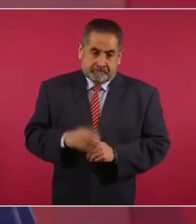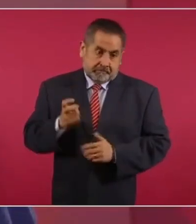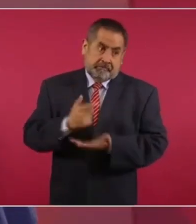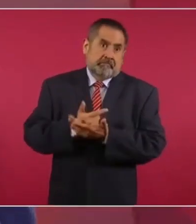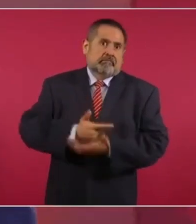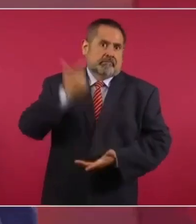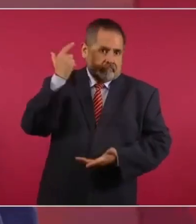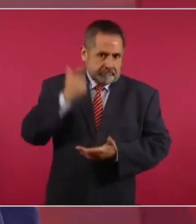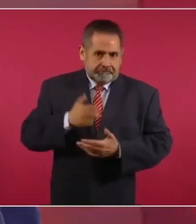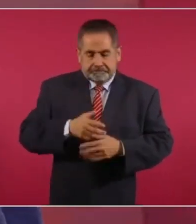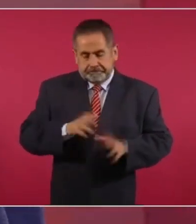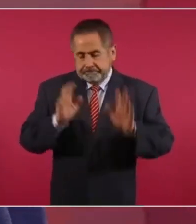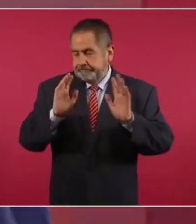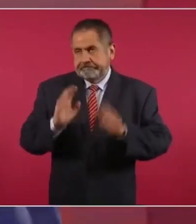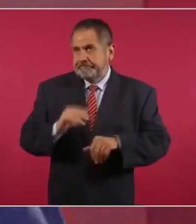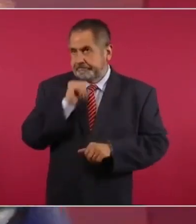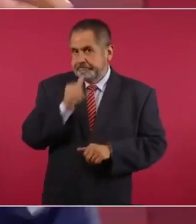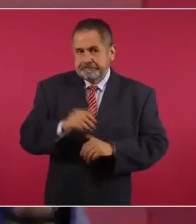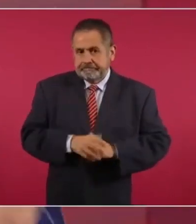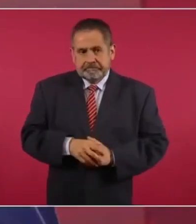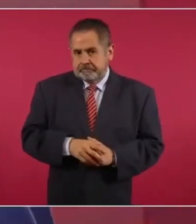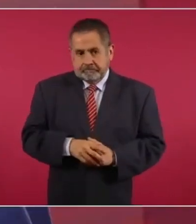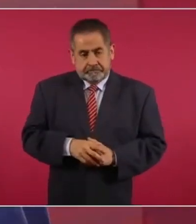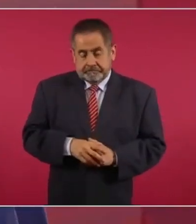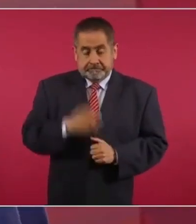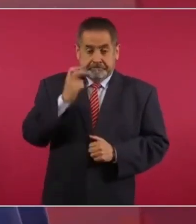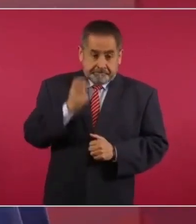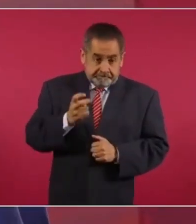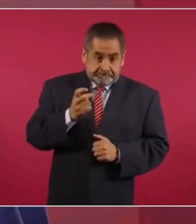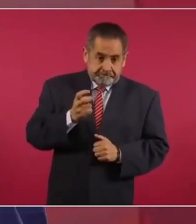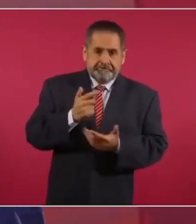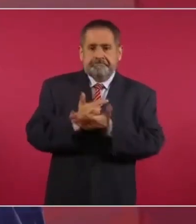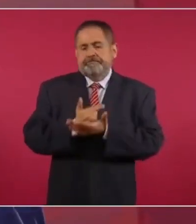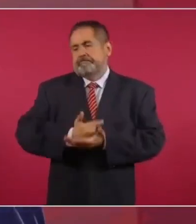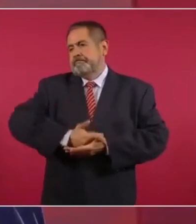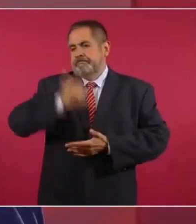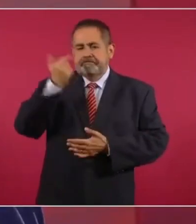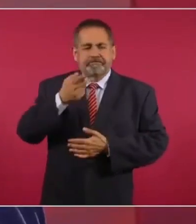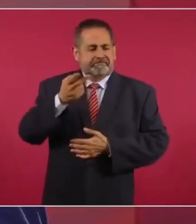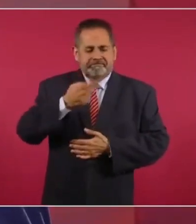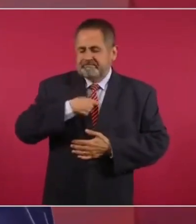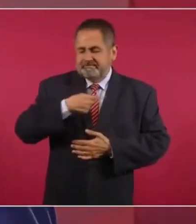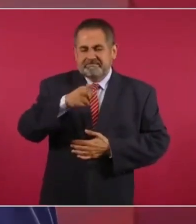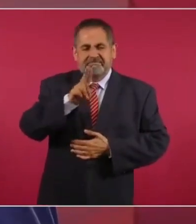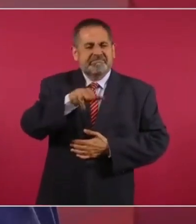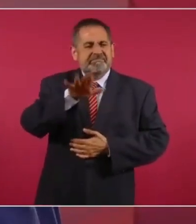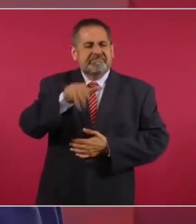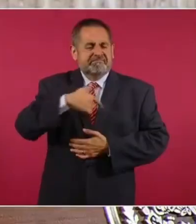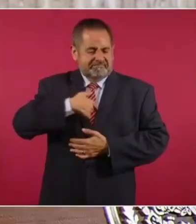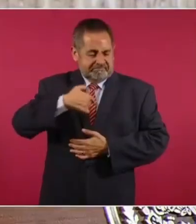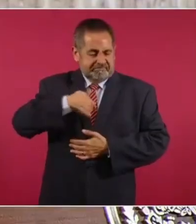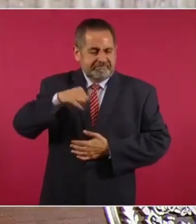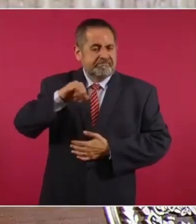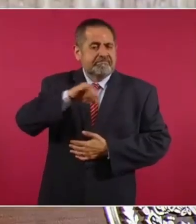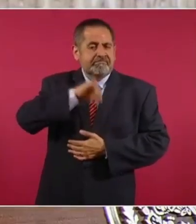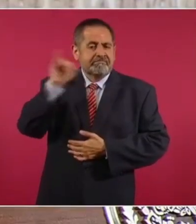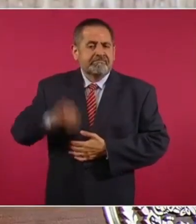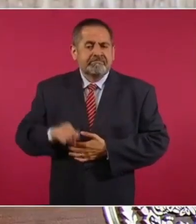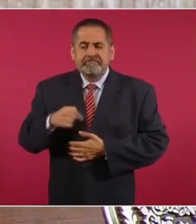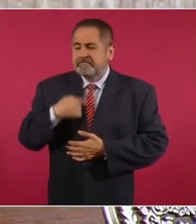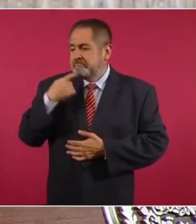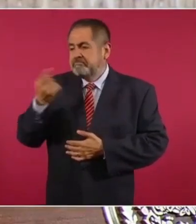gravísimo, eso sería gravísimo, pero nunca, jamás, porque